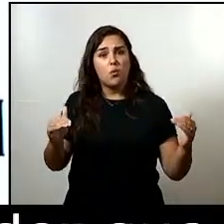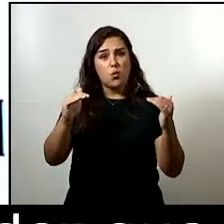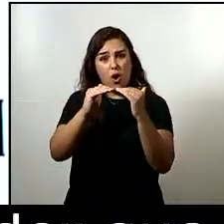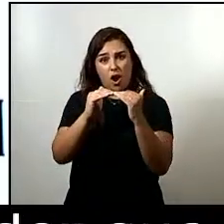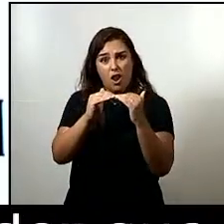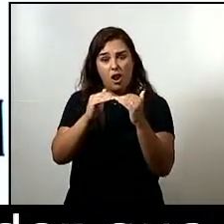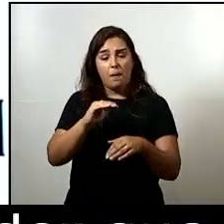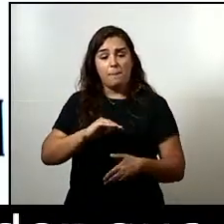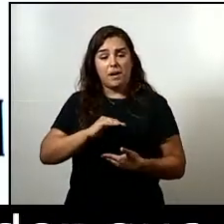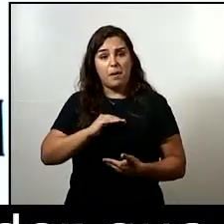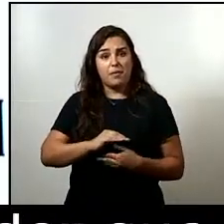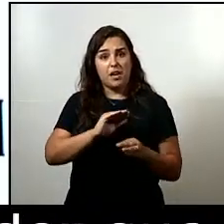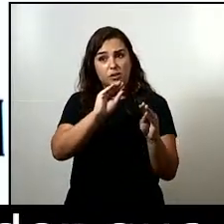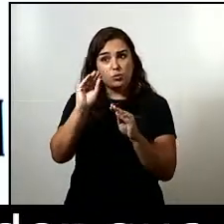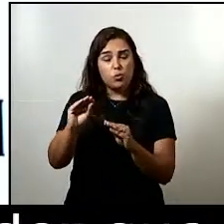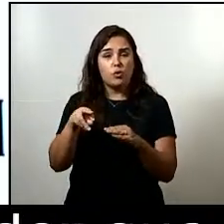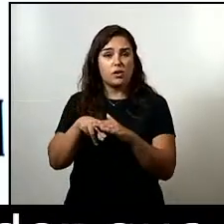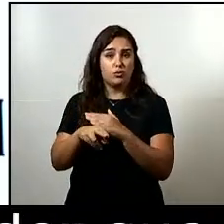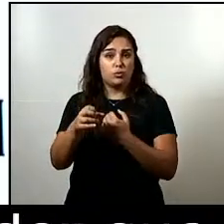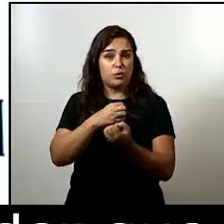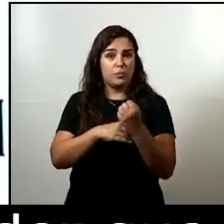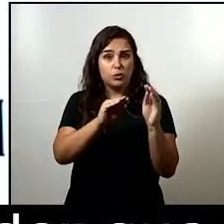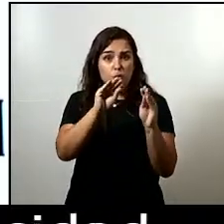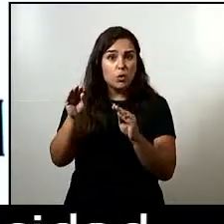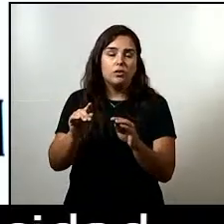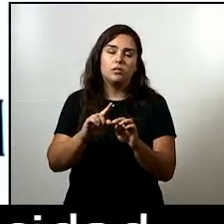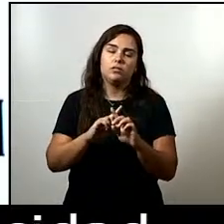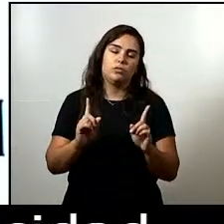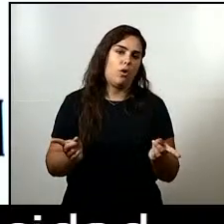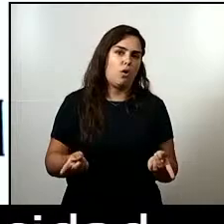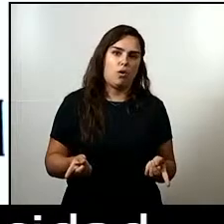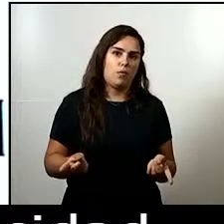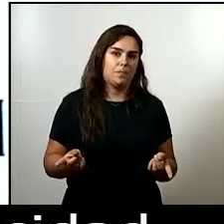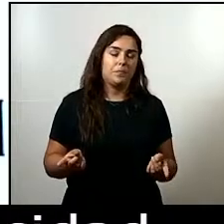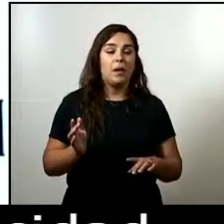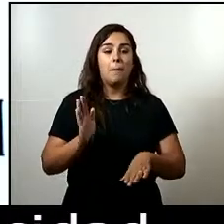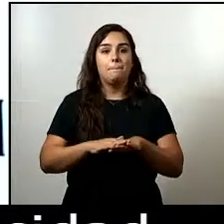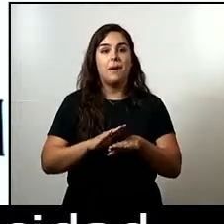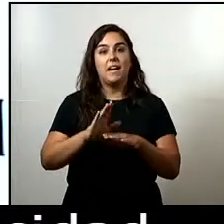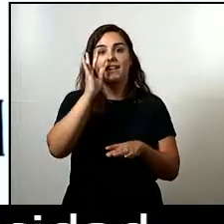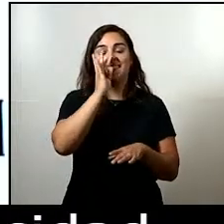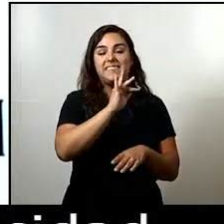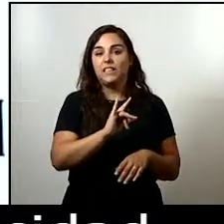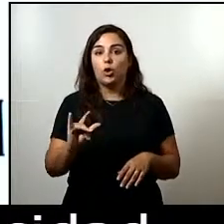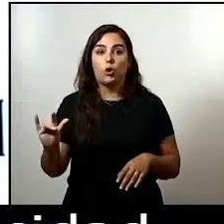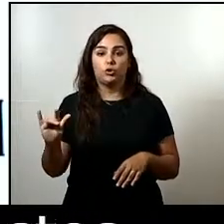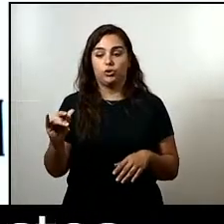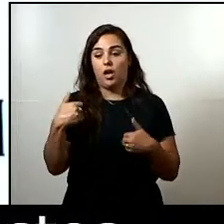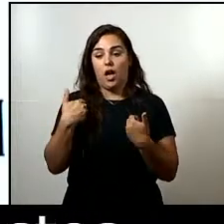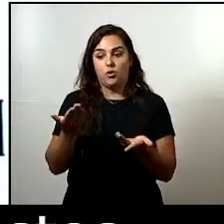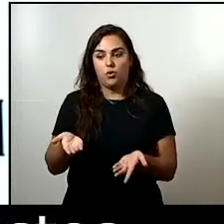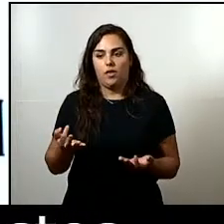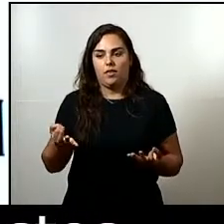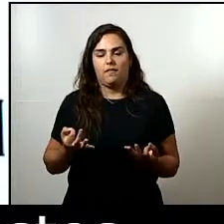su capacidad sanitaria, en sus recursos económicos, para atender a estos chicos esta ayuda